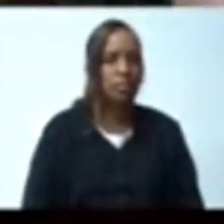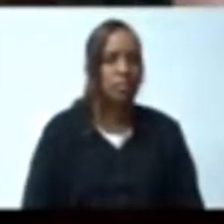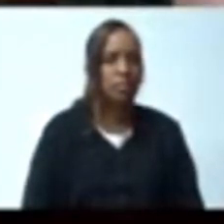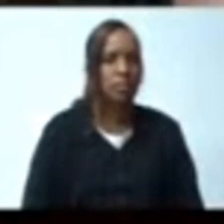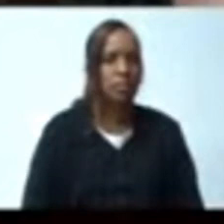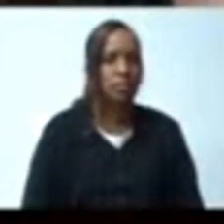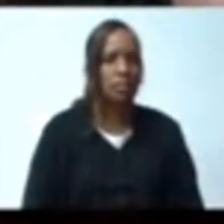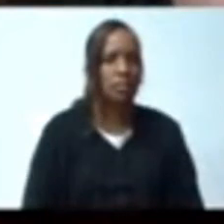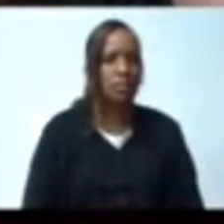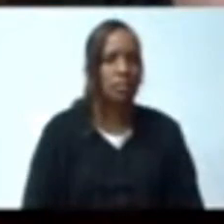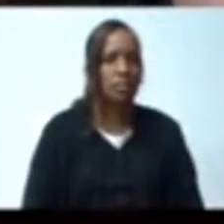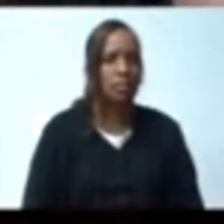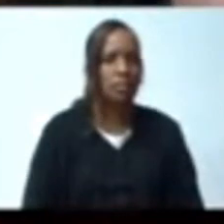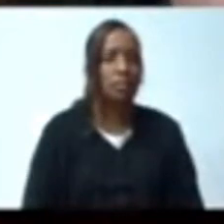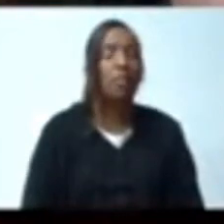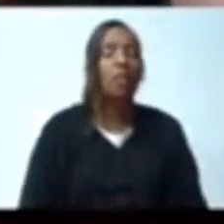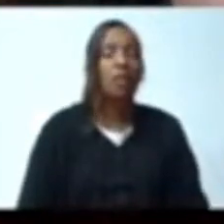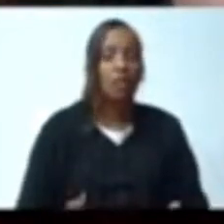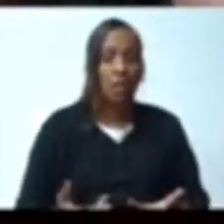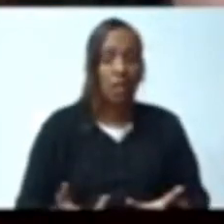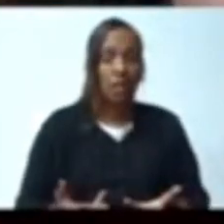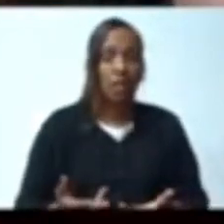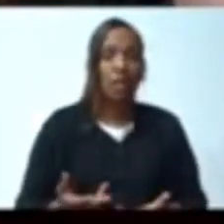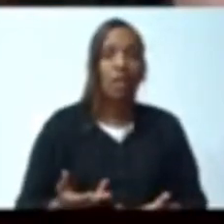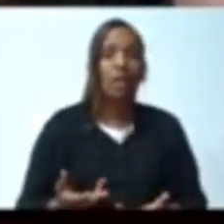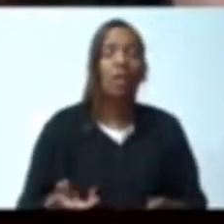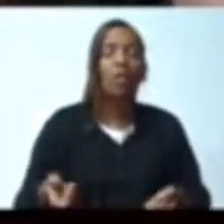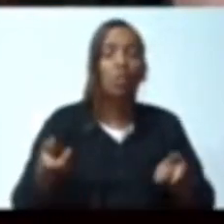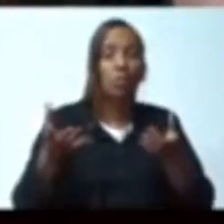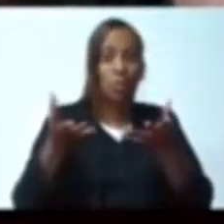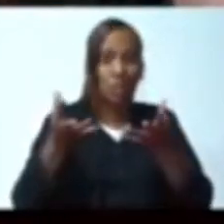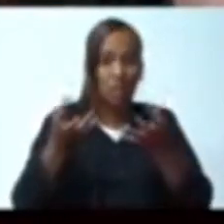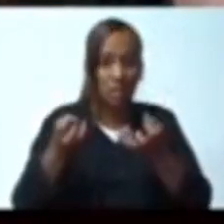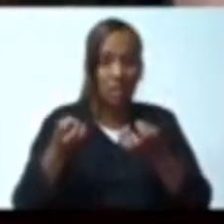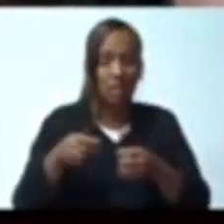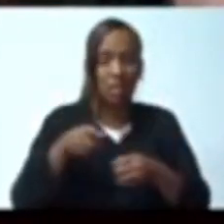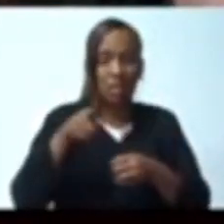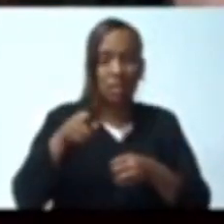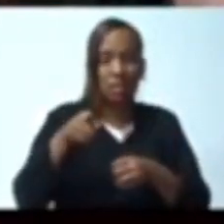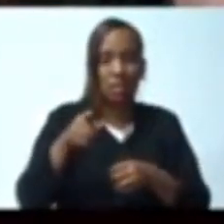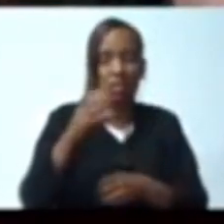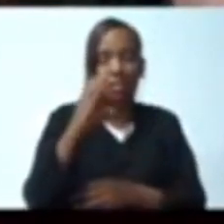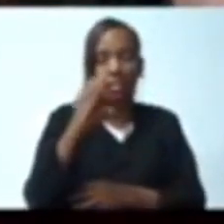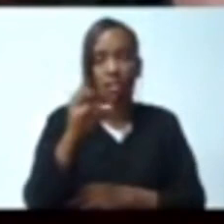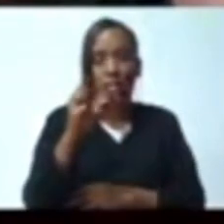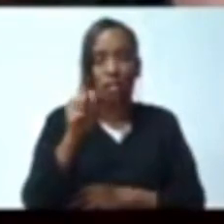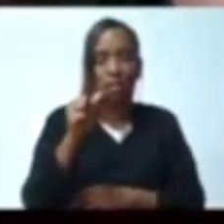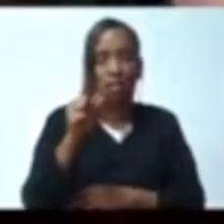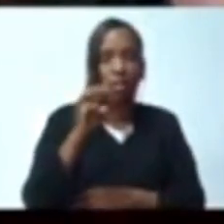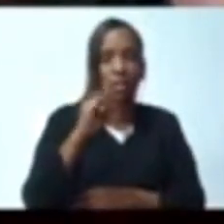generaron la segunda invasión norteamericana a nuestro país.